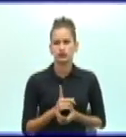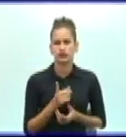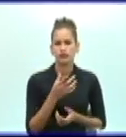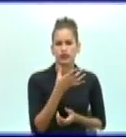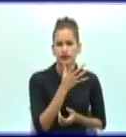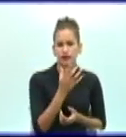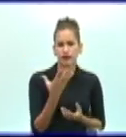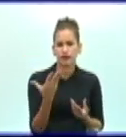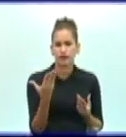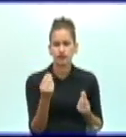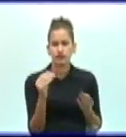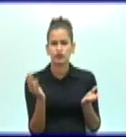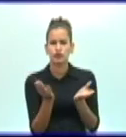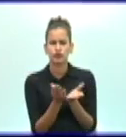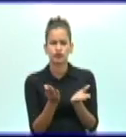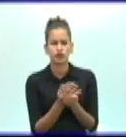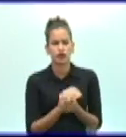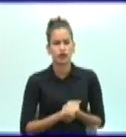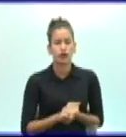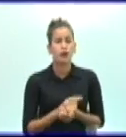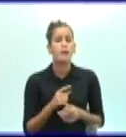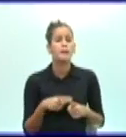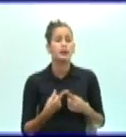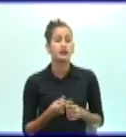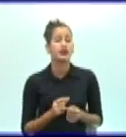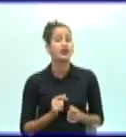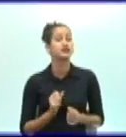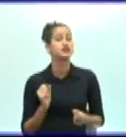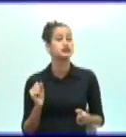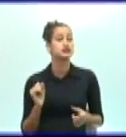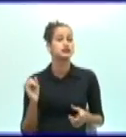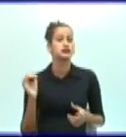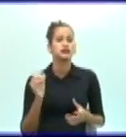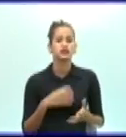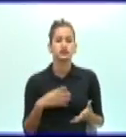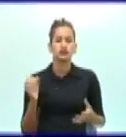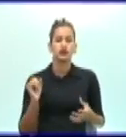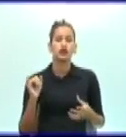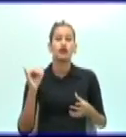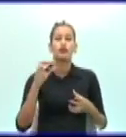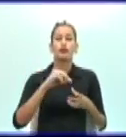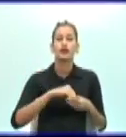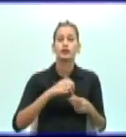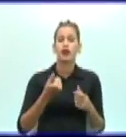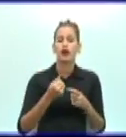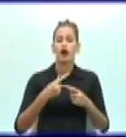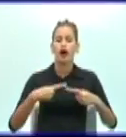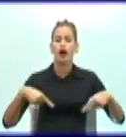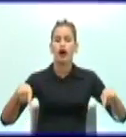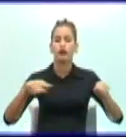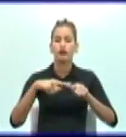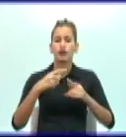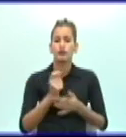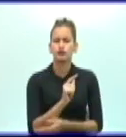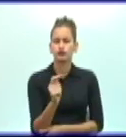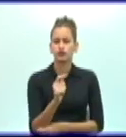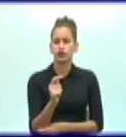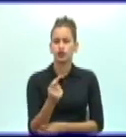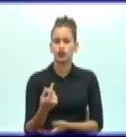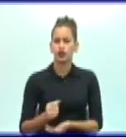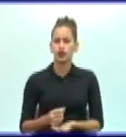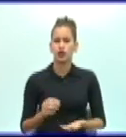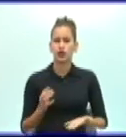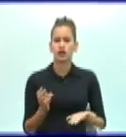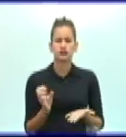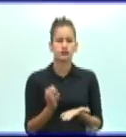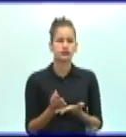mucho lo que hemos trabajado, porque en cuanto nos incorporemos a las aulas, sus maestros con el material indicado, pues volverán sobre